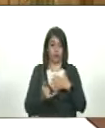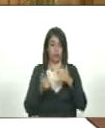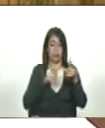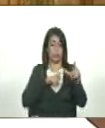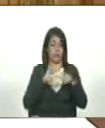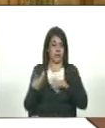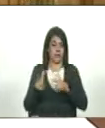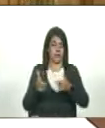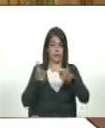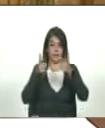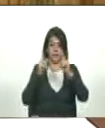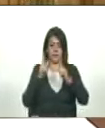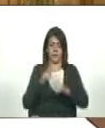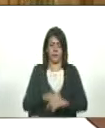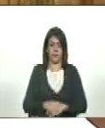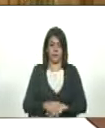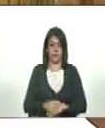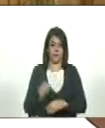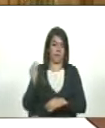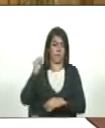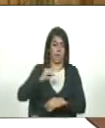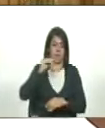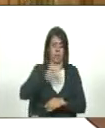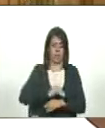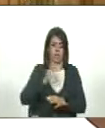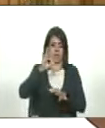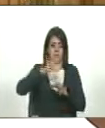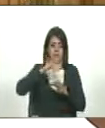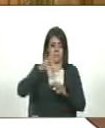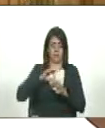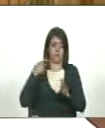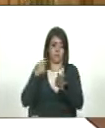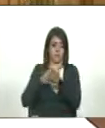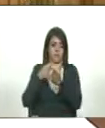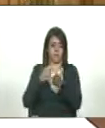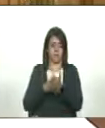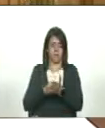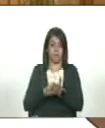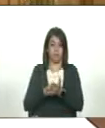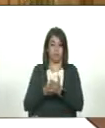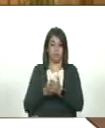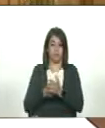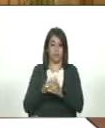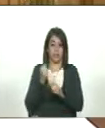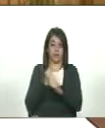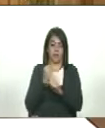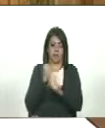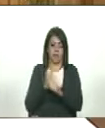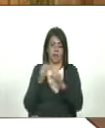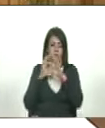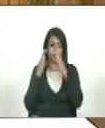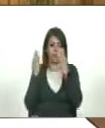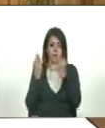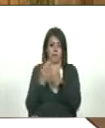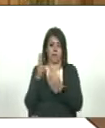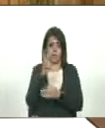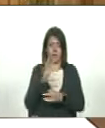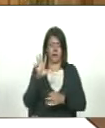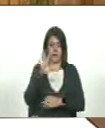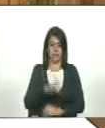que permiten agregar ingresos a la fuente de la familia